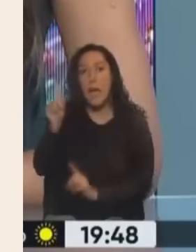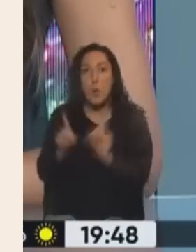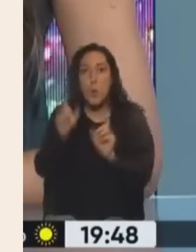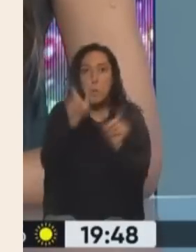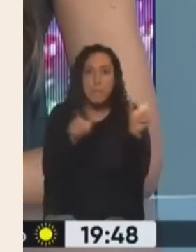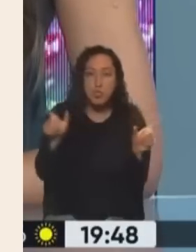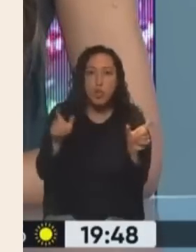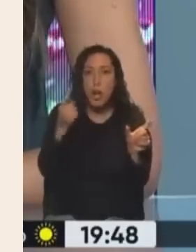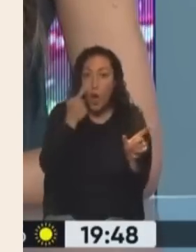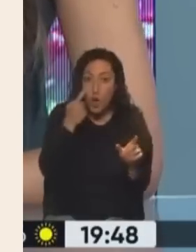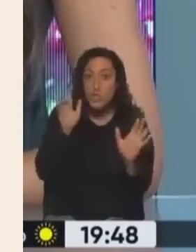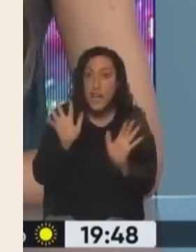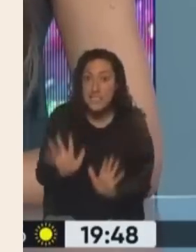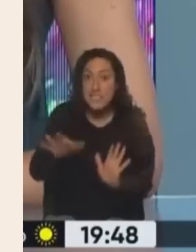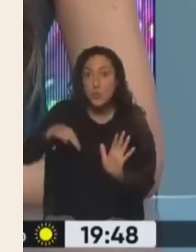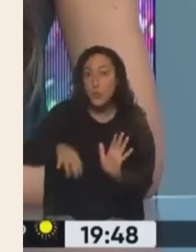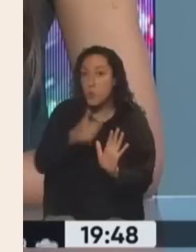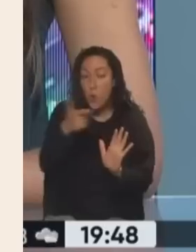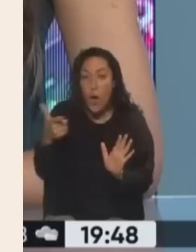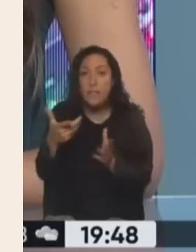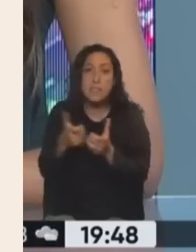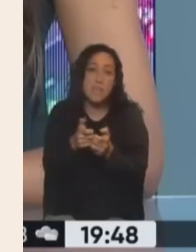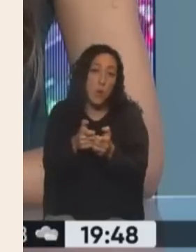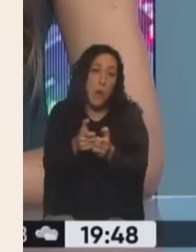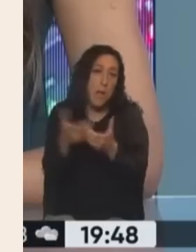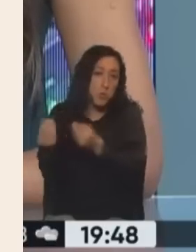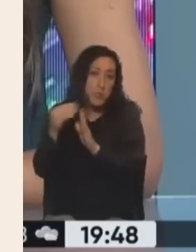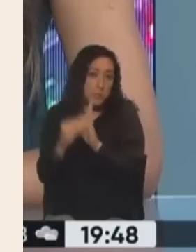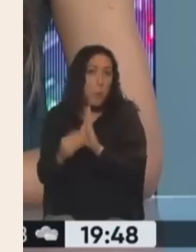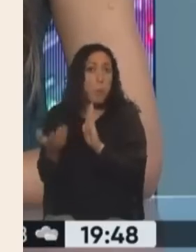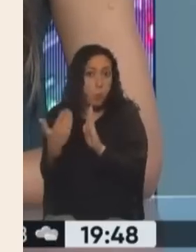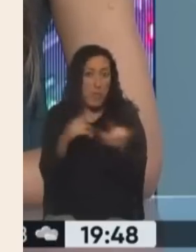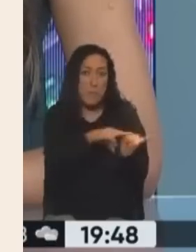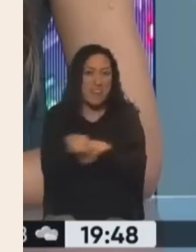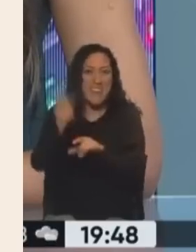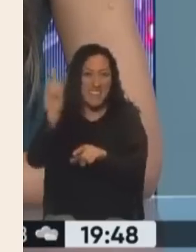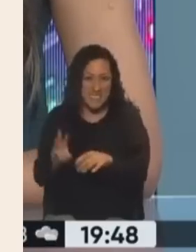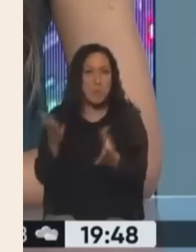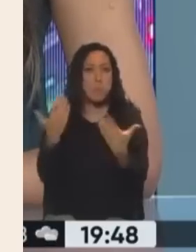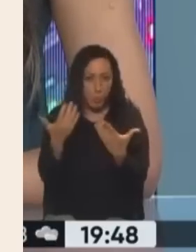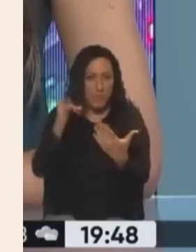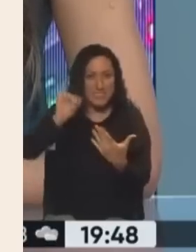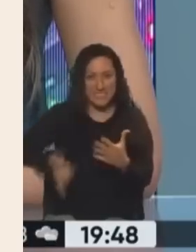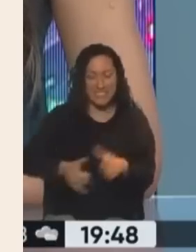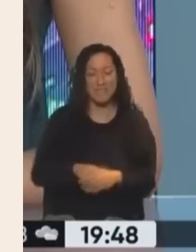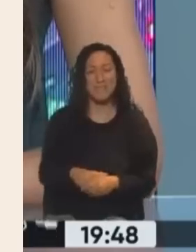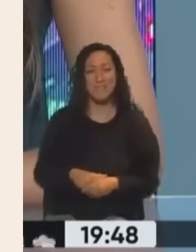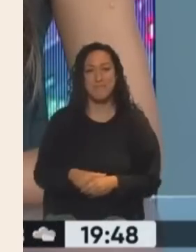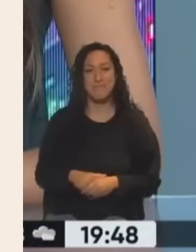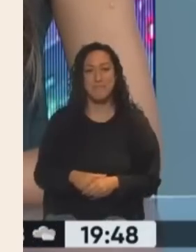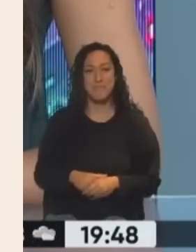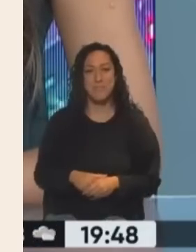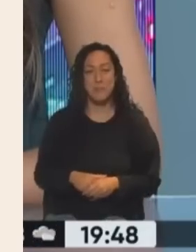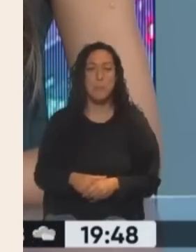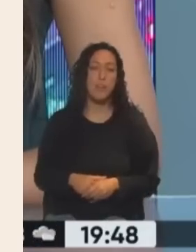que el miércoles 15 de febrero cobrarán los DNI terminados en 5 y 6 y el jueves en 7 y 8. Y terminará el